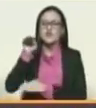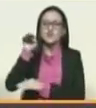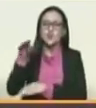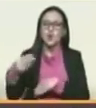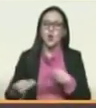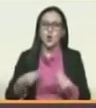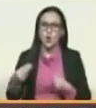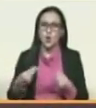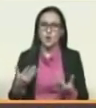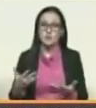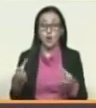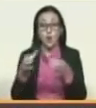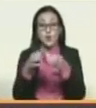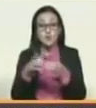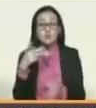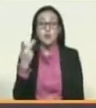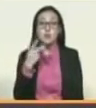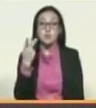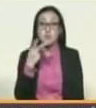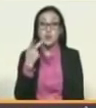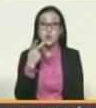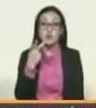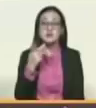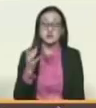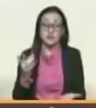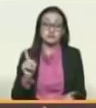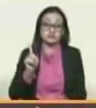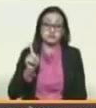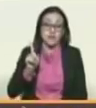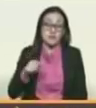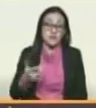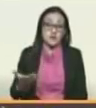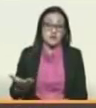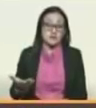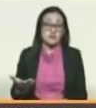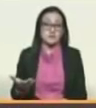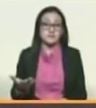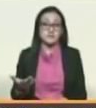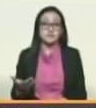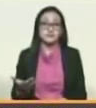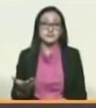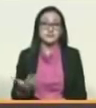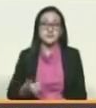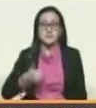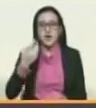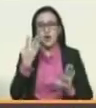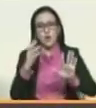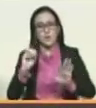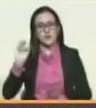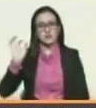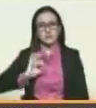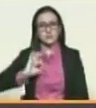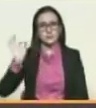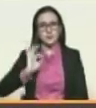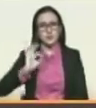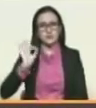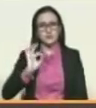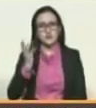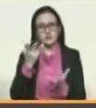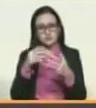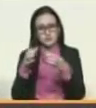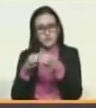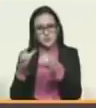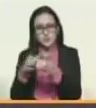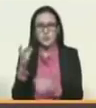organizaciones con fines políticos consecuentes también con eso, el más del 90% de las organizaciones